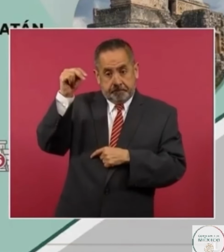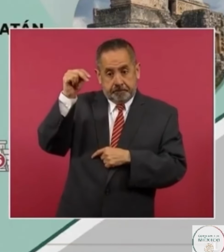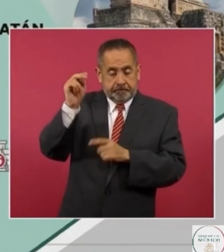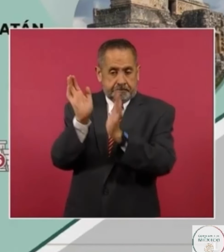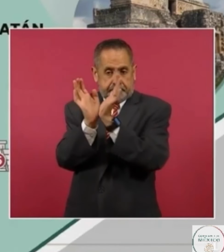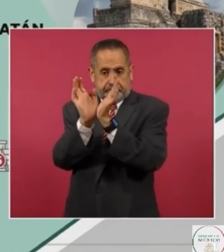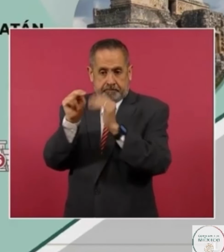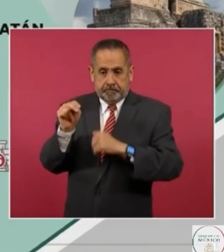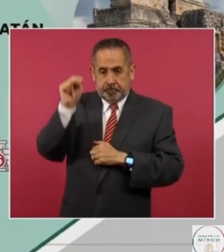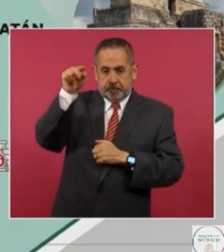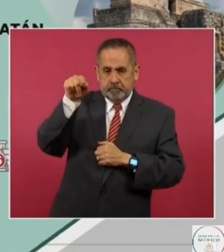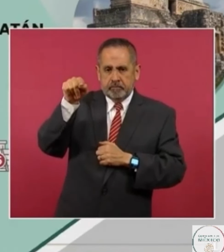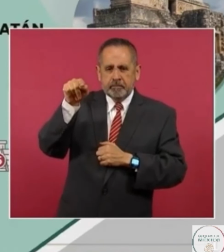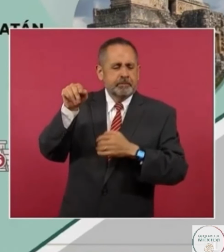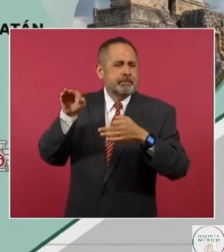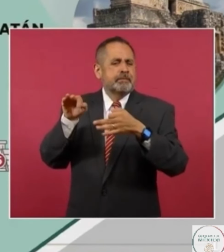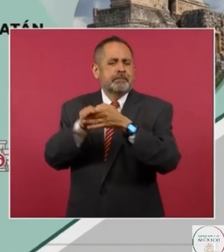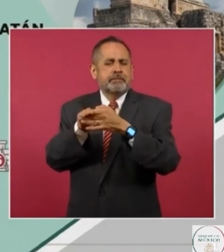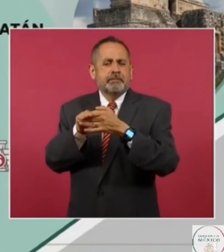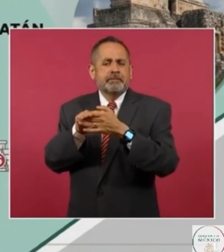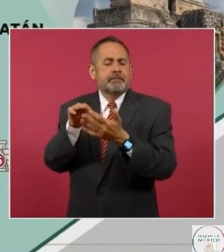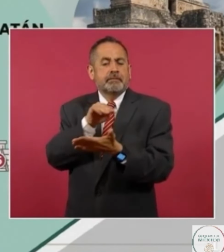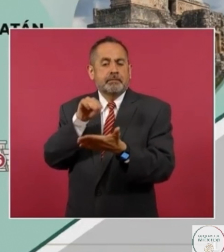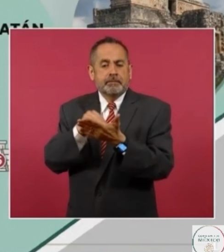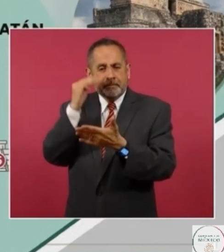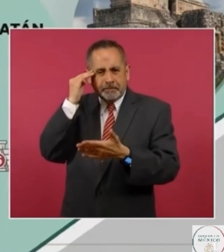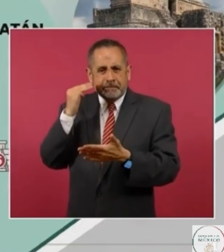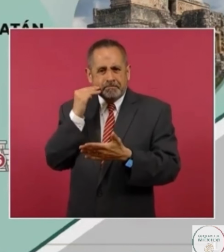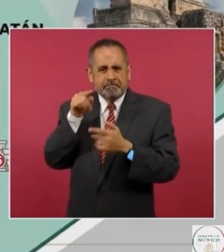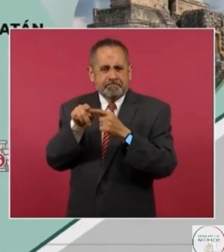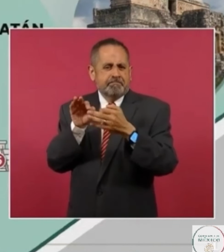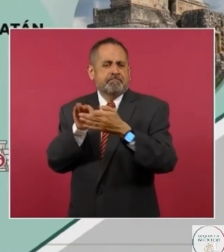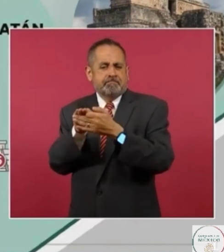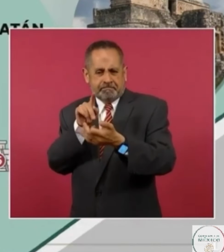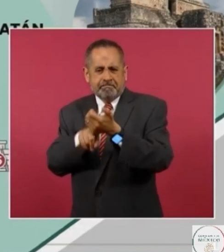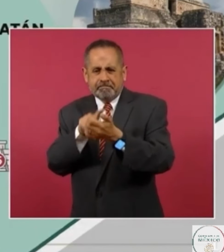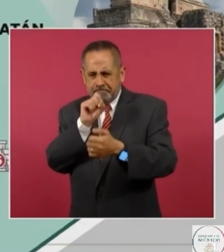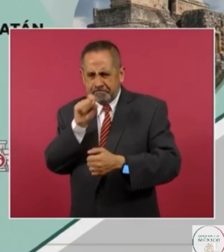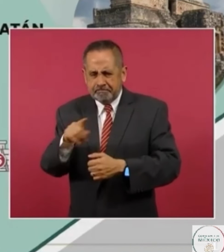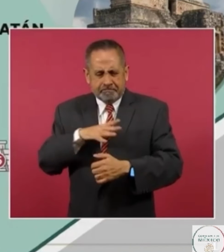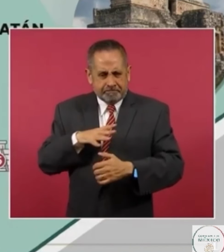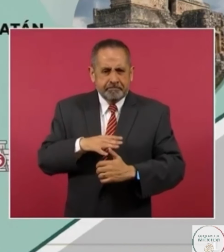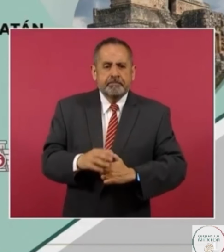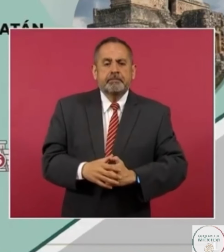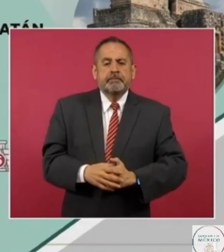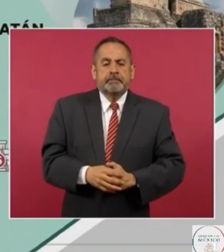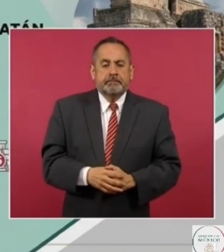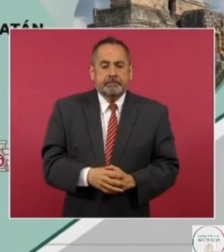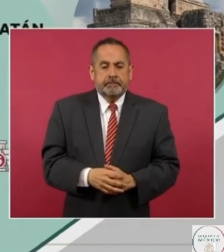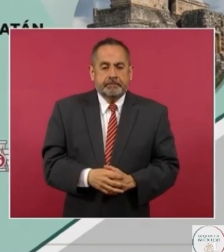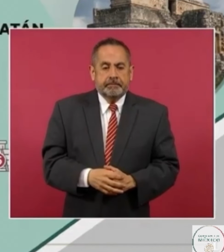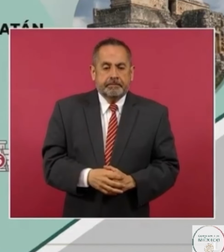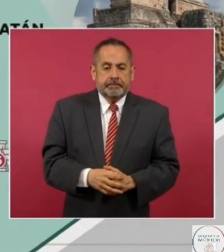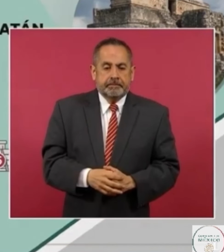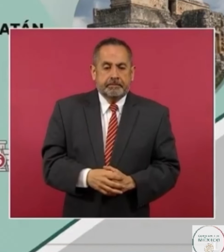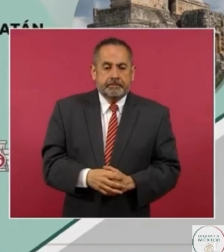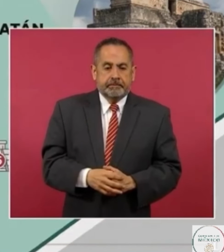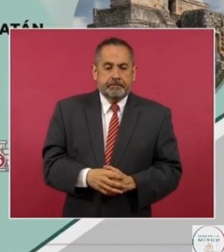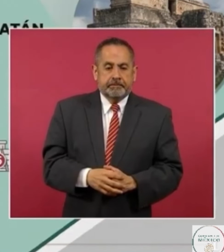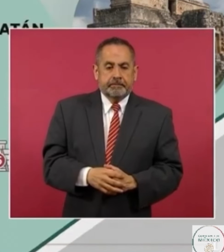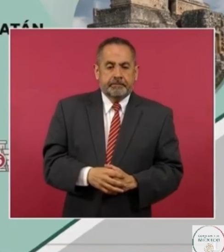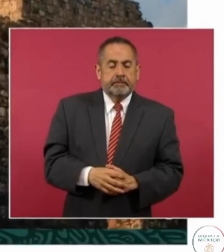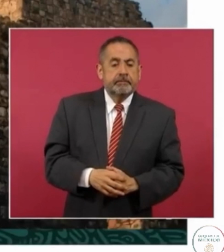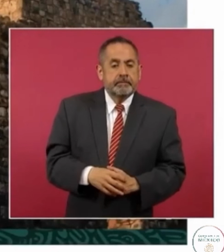de Yucatán, cerca de Mérida, es Sibichaltún. La que sigue. En el caso de Ruta PUC,